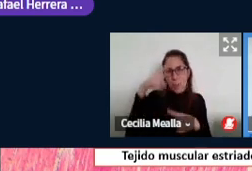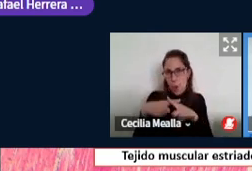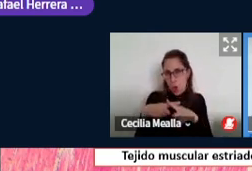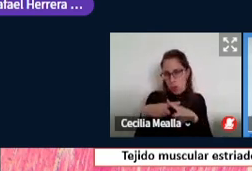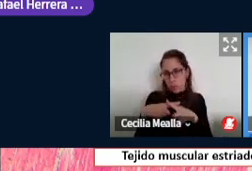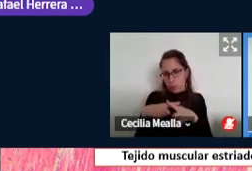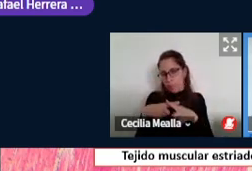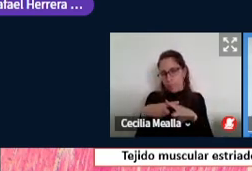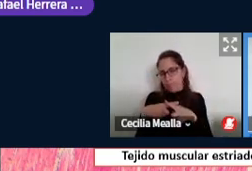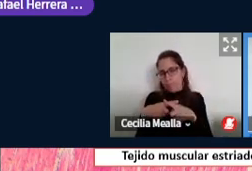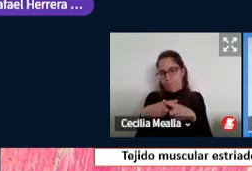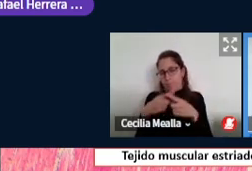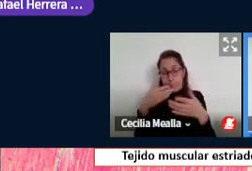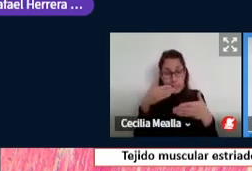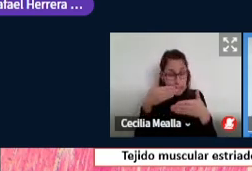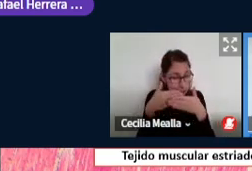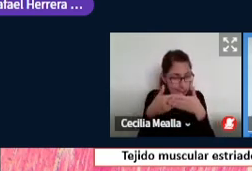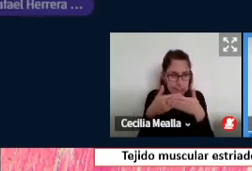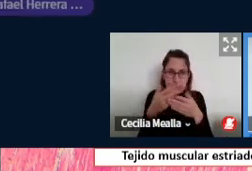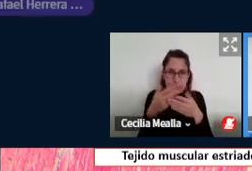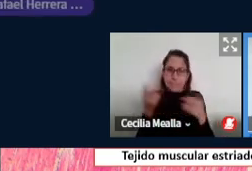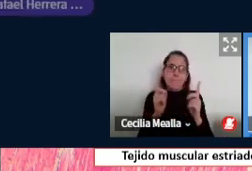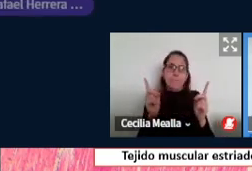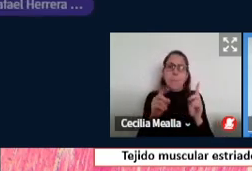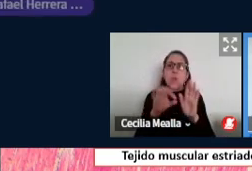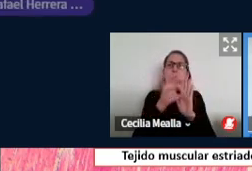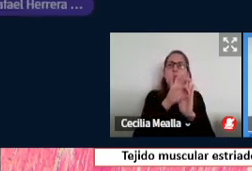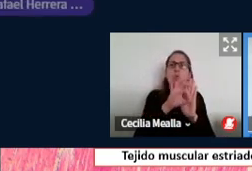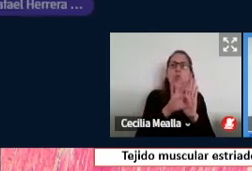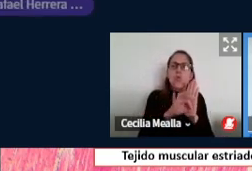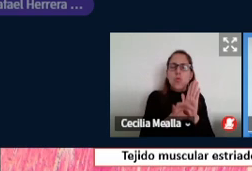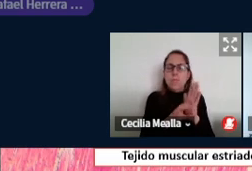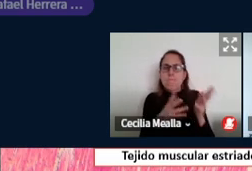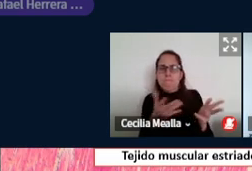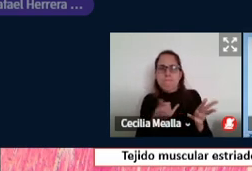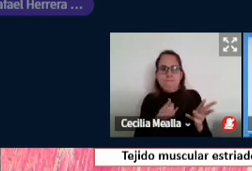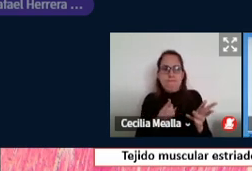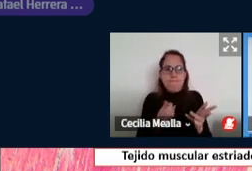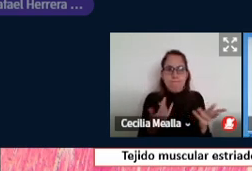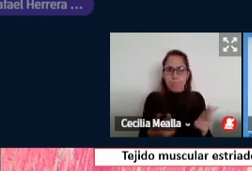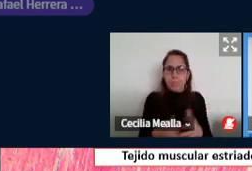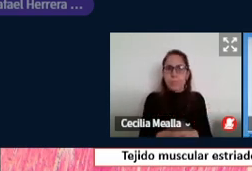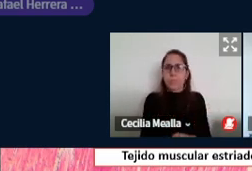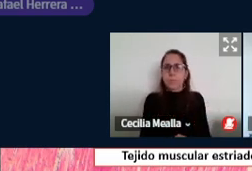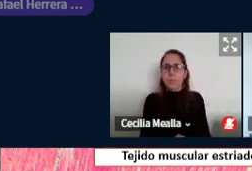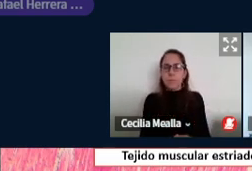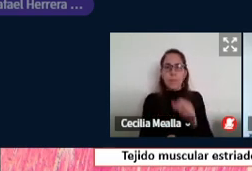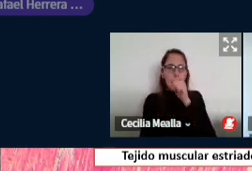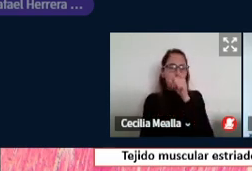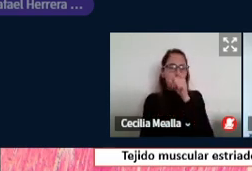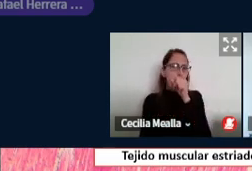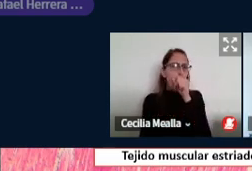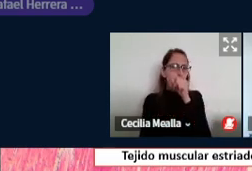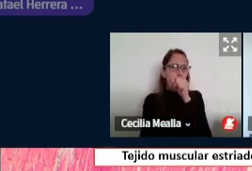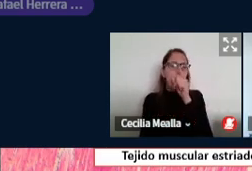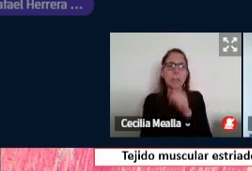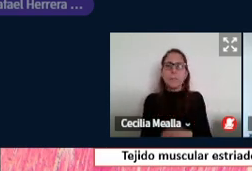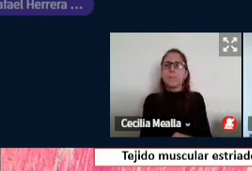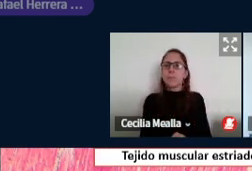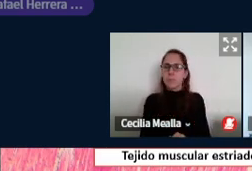10 por, no podemos ver esta disposición del núcleo central. ¿Sí?